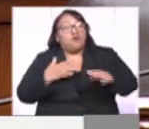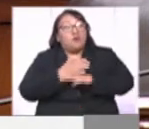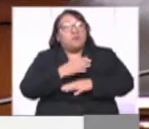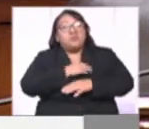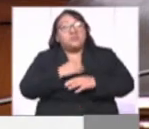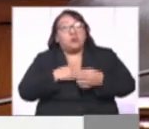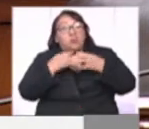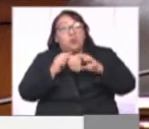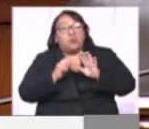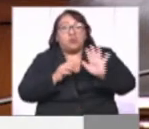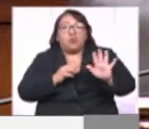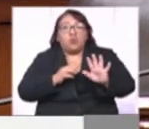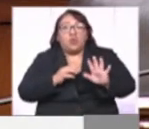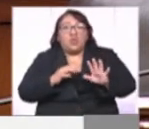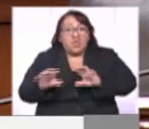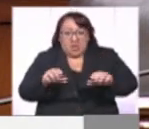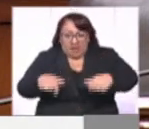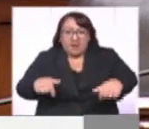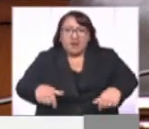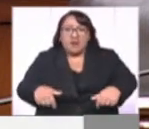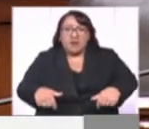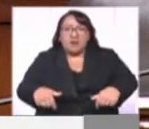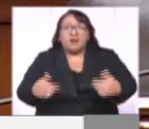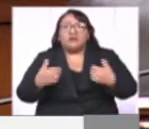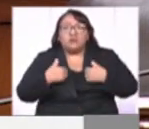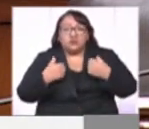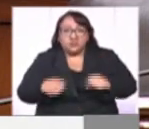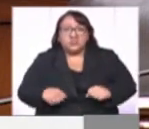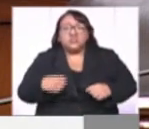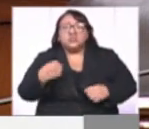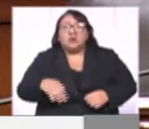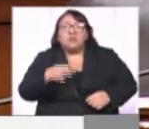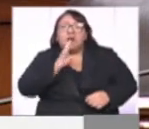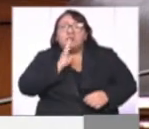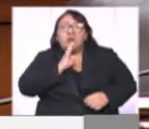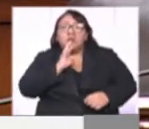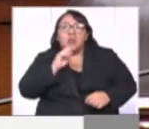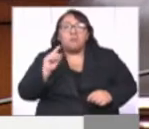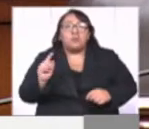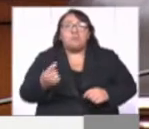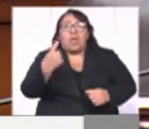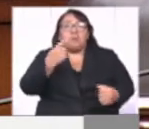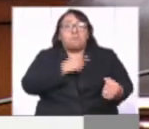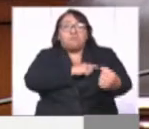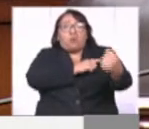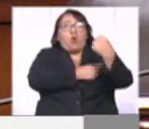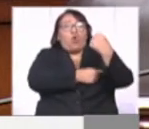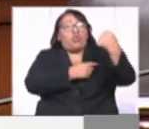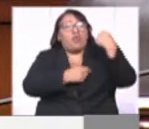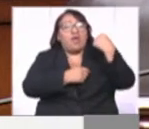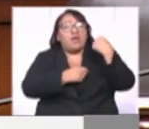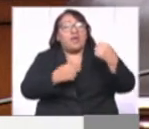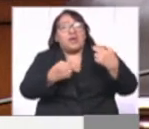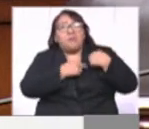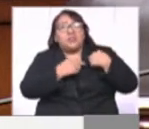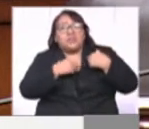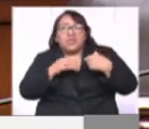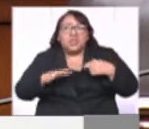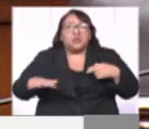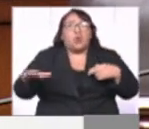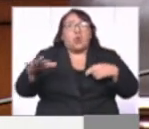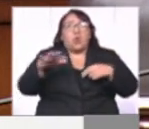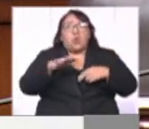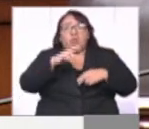Público. Y que lo haga acá, donde nosotros siempre decimos el poder, el primer poder, la representación